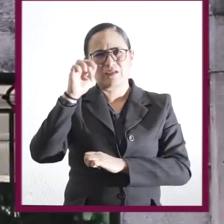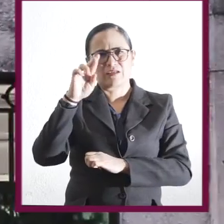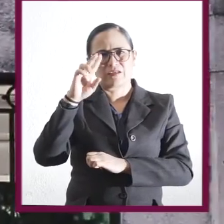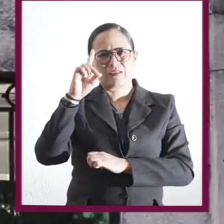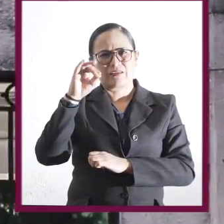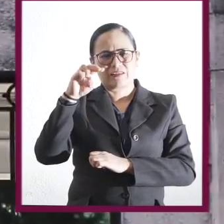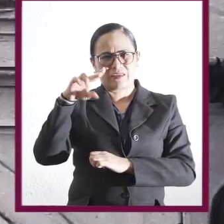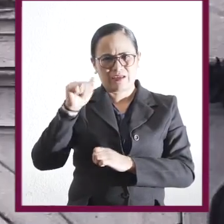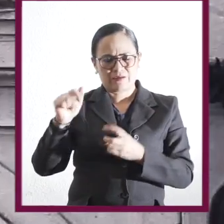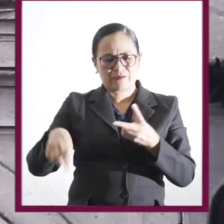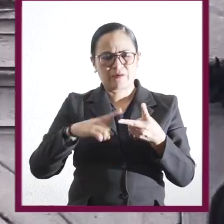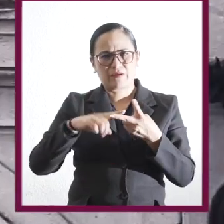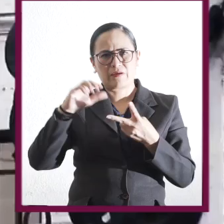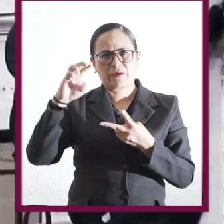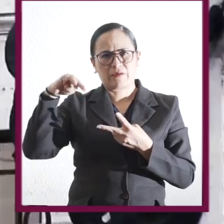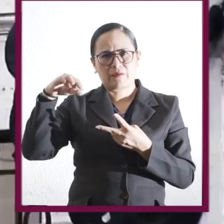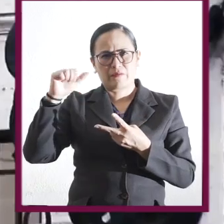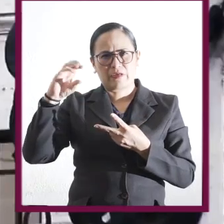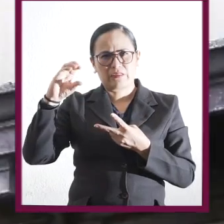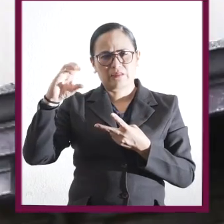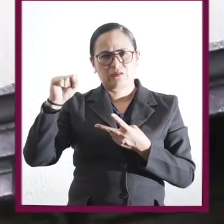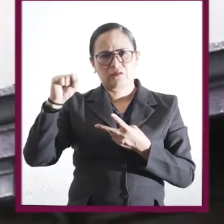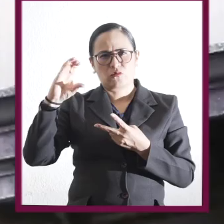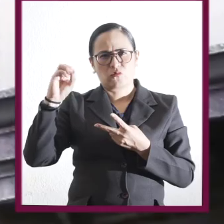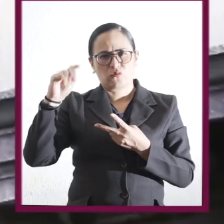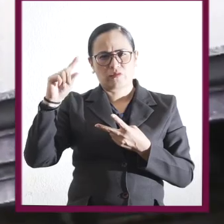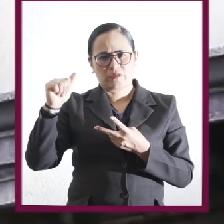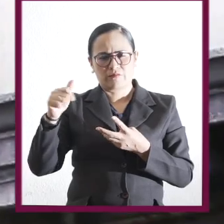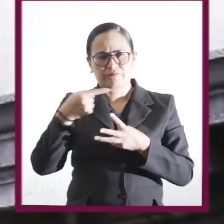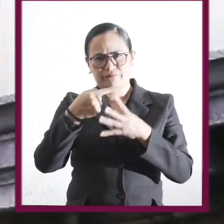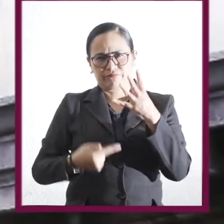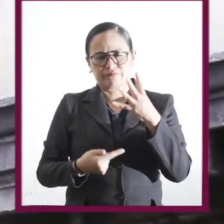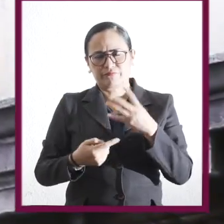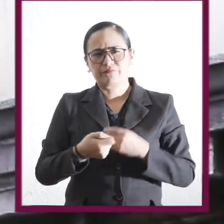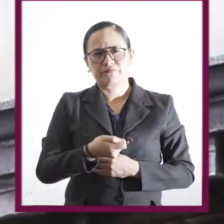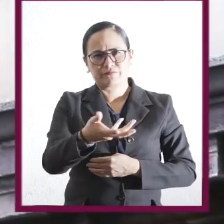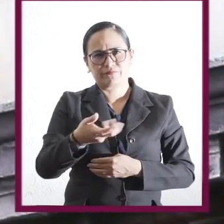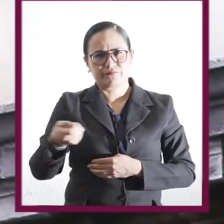cigarrera: Gardenia, Mascota e Ideal.